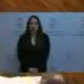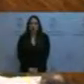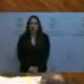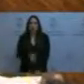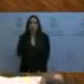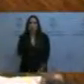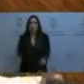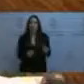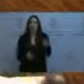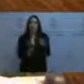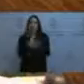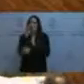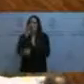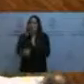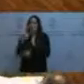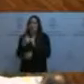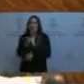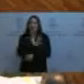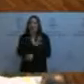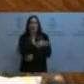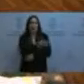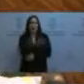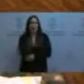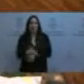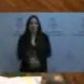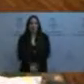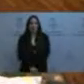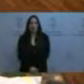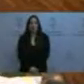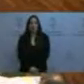Buenos días, presidente, señorías.